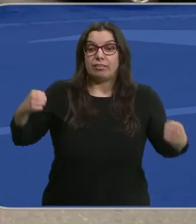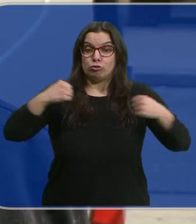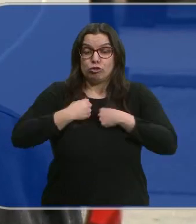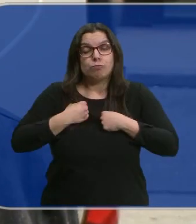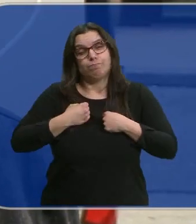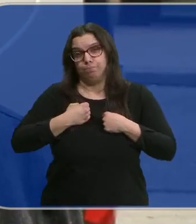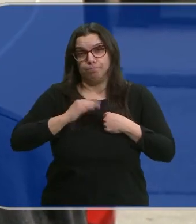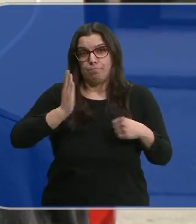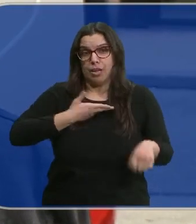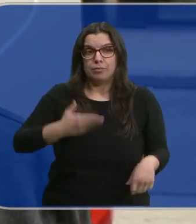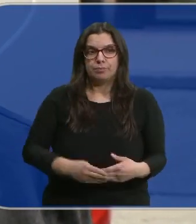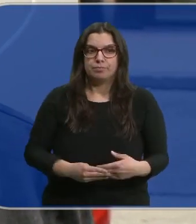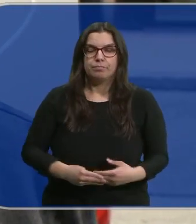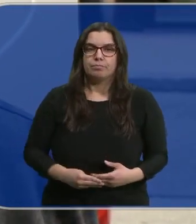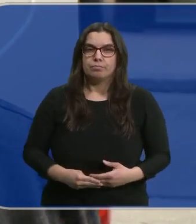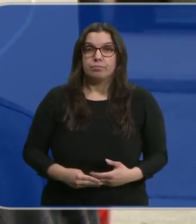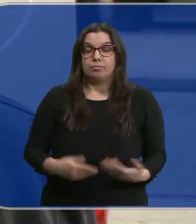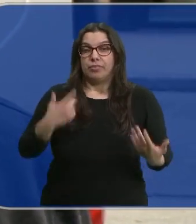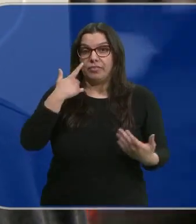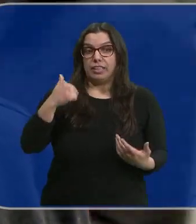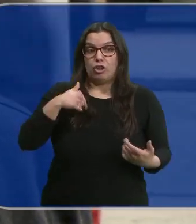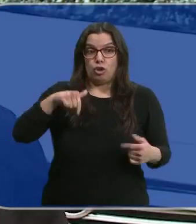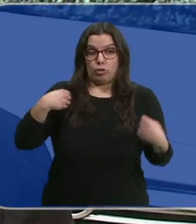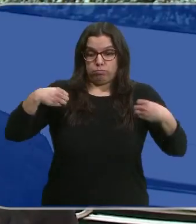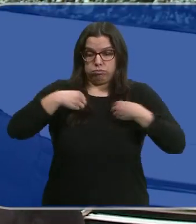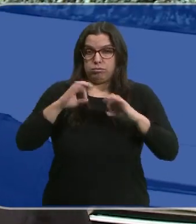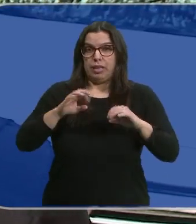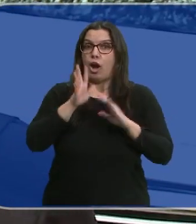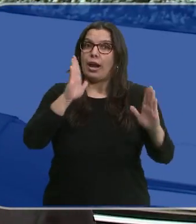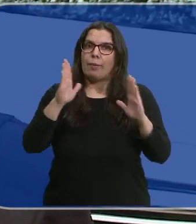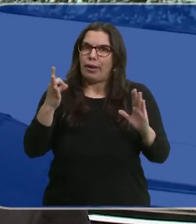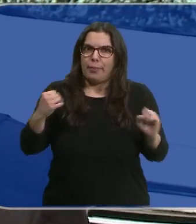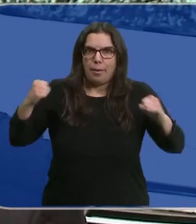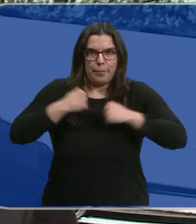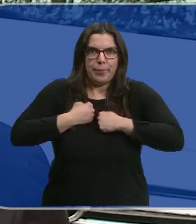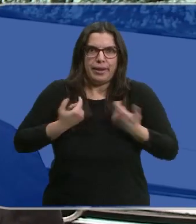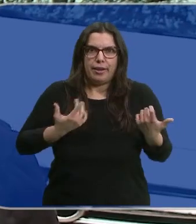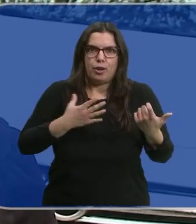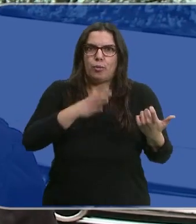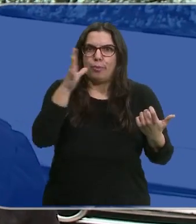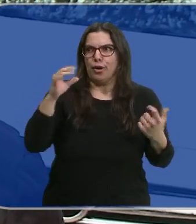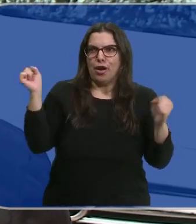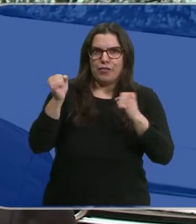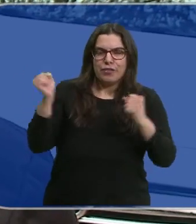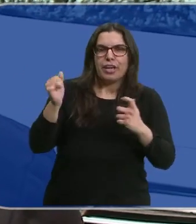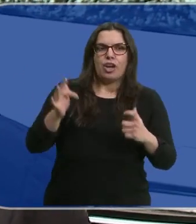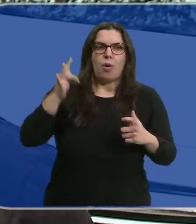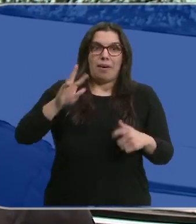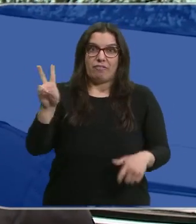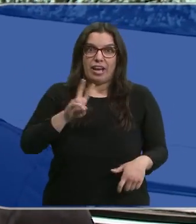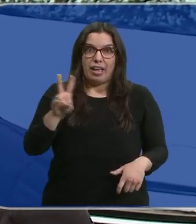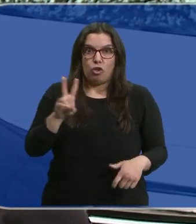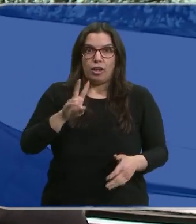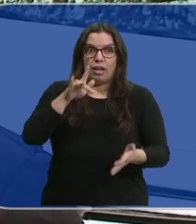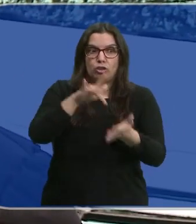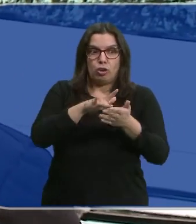abrigas, malo. Y no abrigarnos, porque yo, voy con esto. Es una fecha para irme abrigada porque el frío y encima Valladolid, que